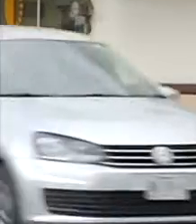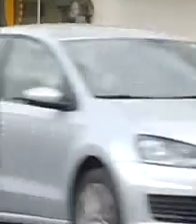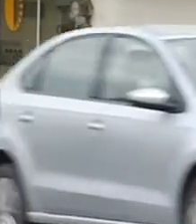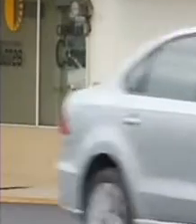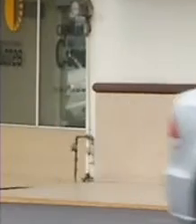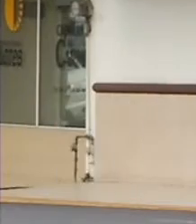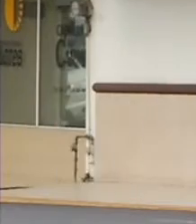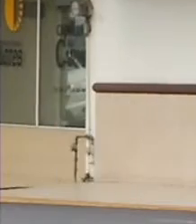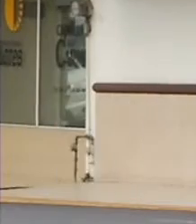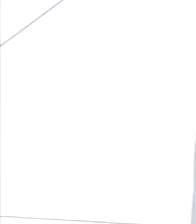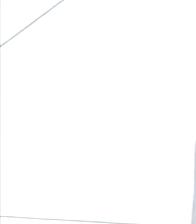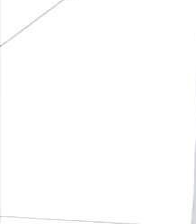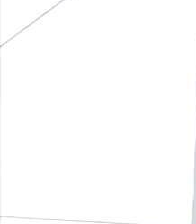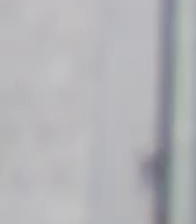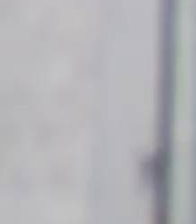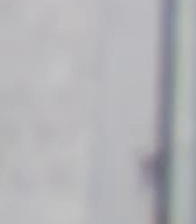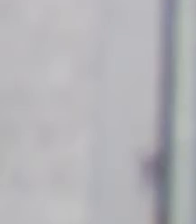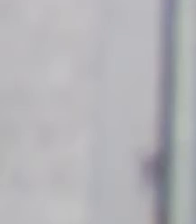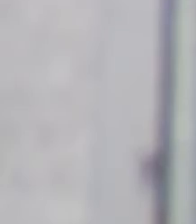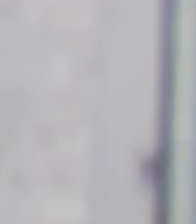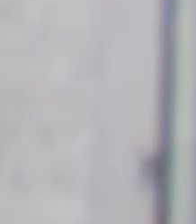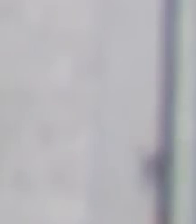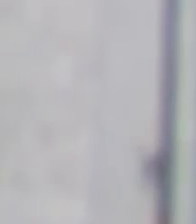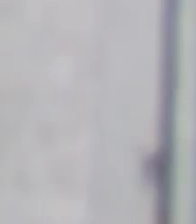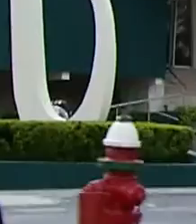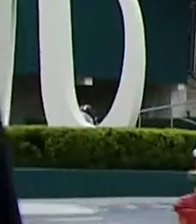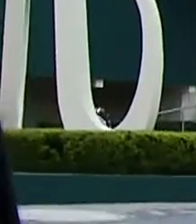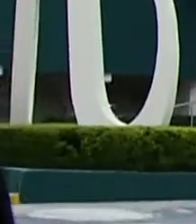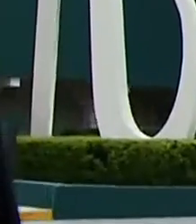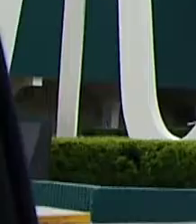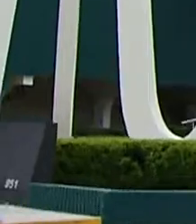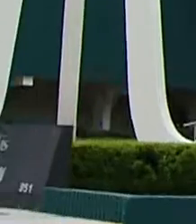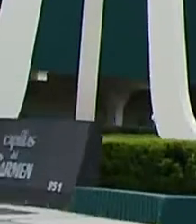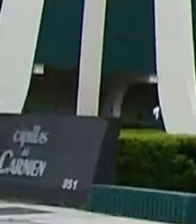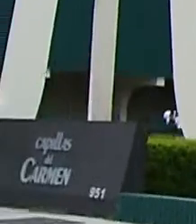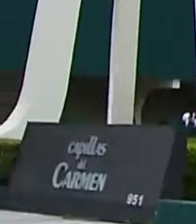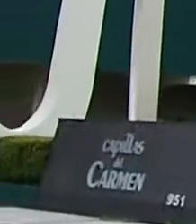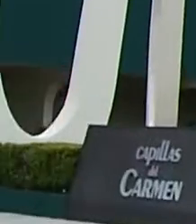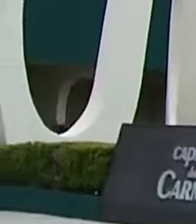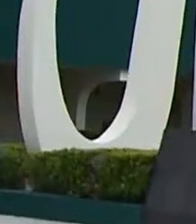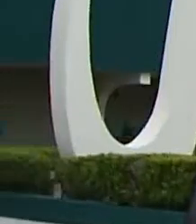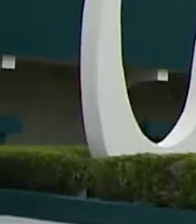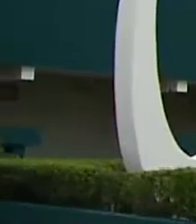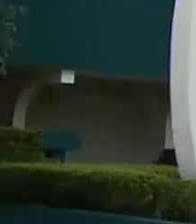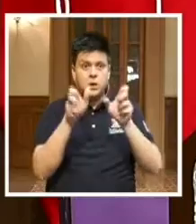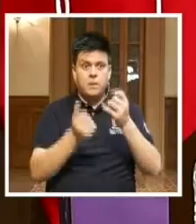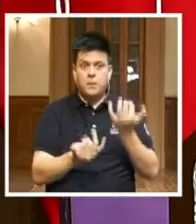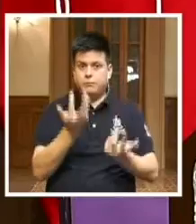pues tras la muerte y el dolor que provoca es aún más difícil enfrentar la pérdida si no se cuenta con recursos económicos